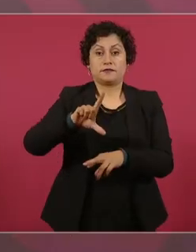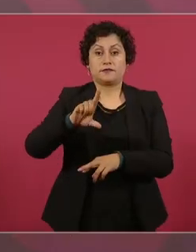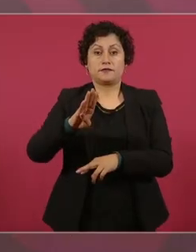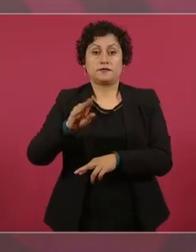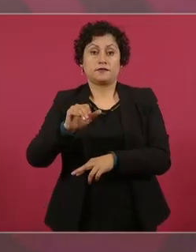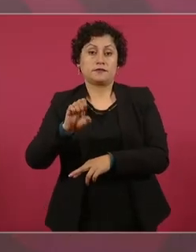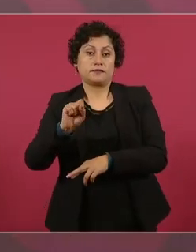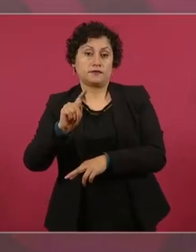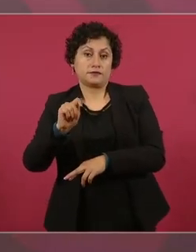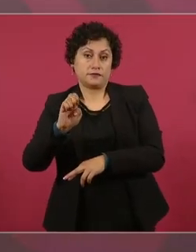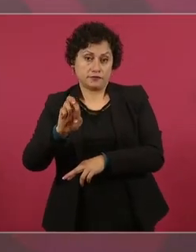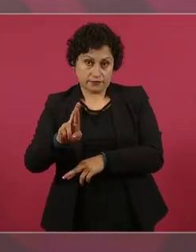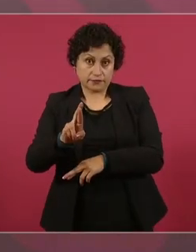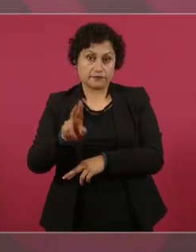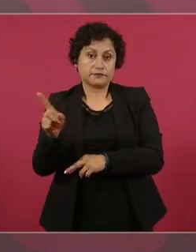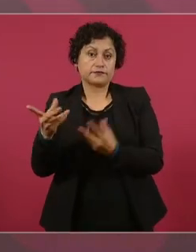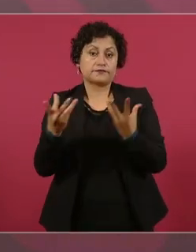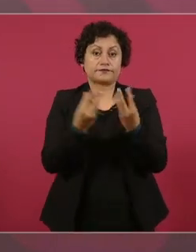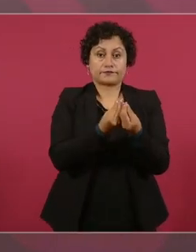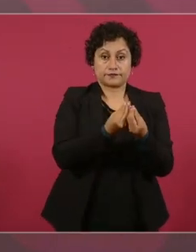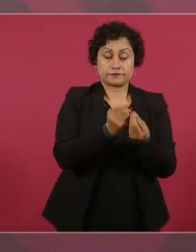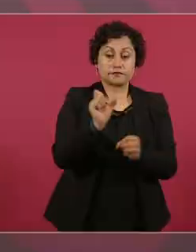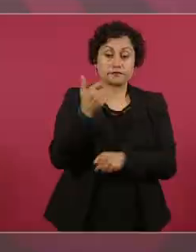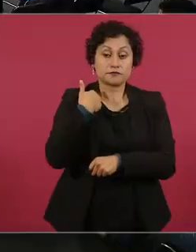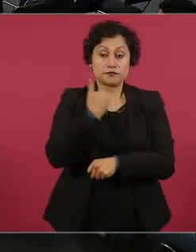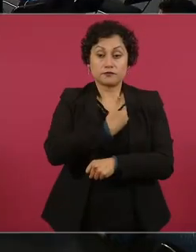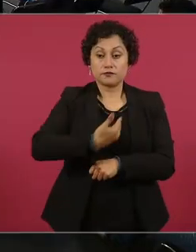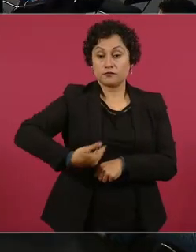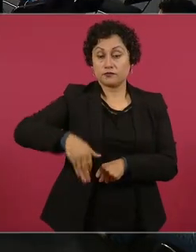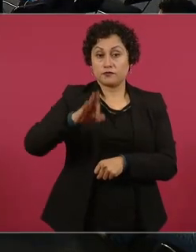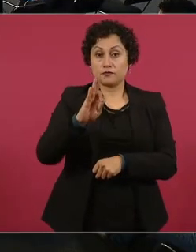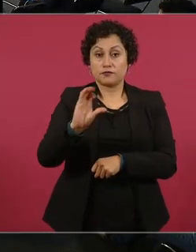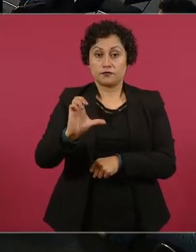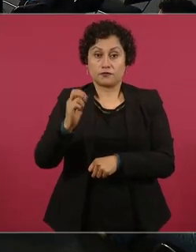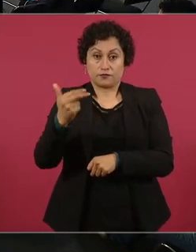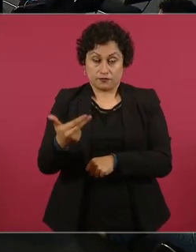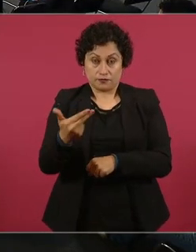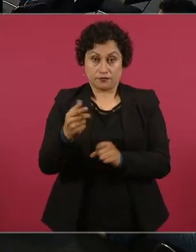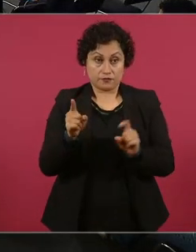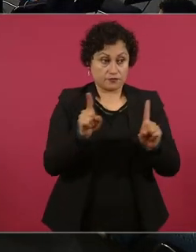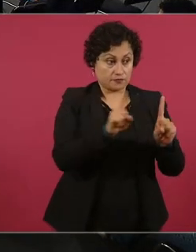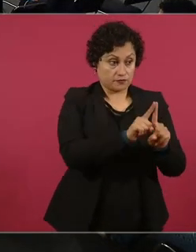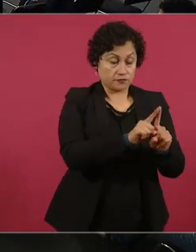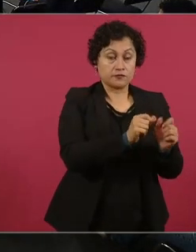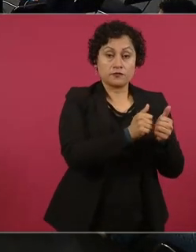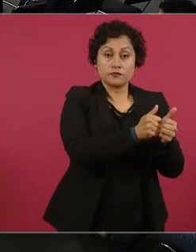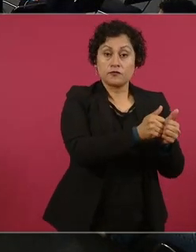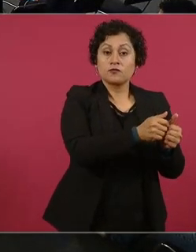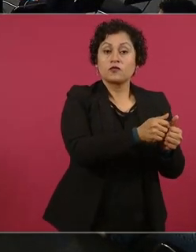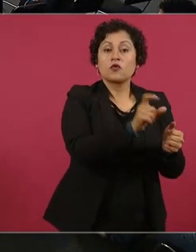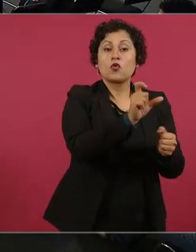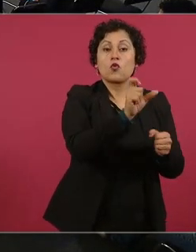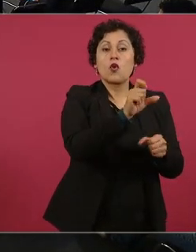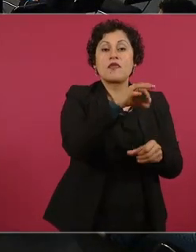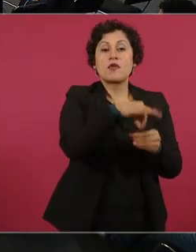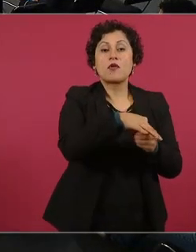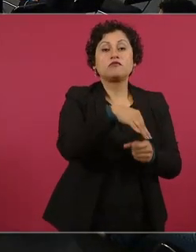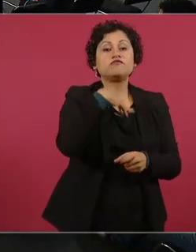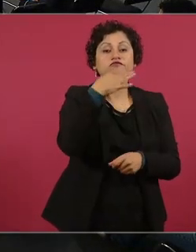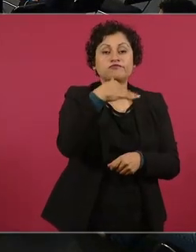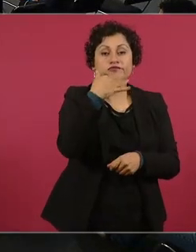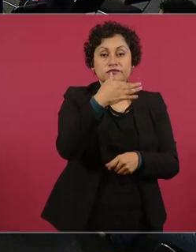en el fraude. Y estaba Yunes ahí involucrado en el Issste. Sí, y